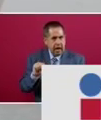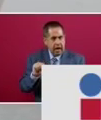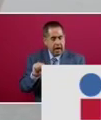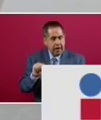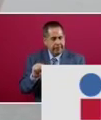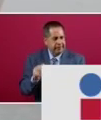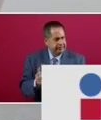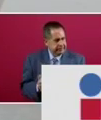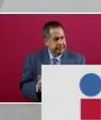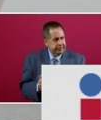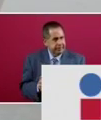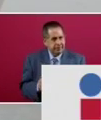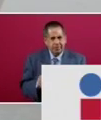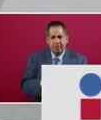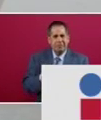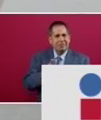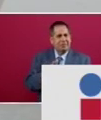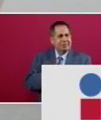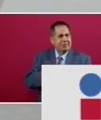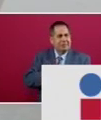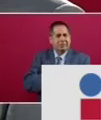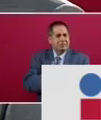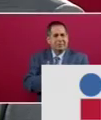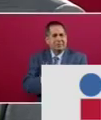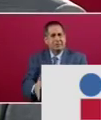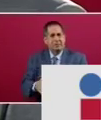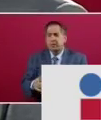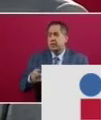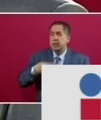¿Cómo es posible que una empresa extranjera